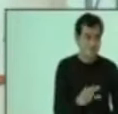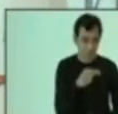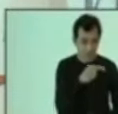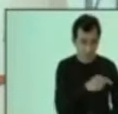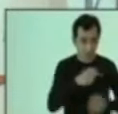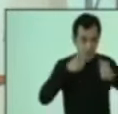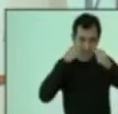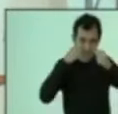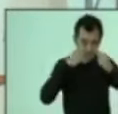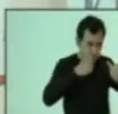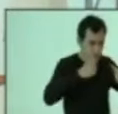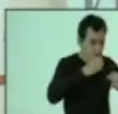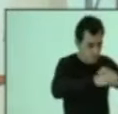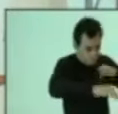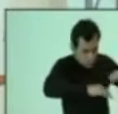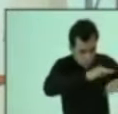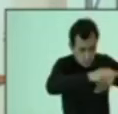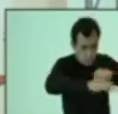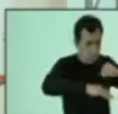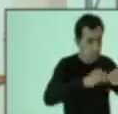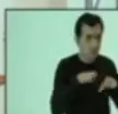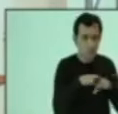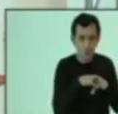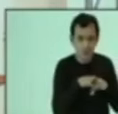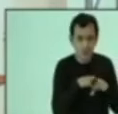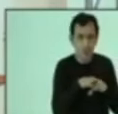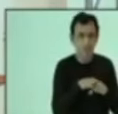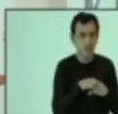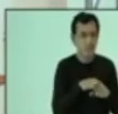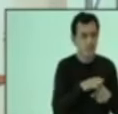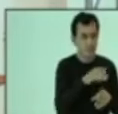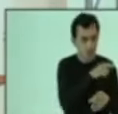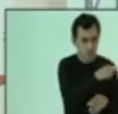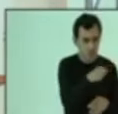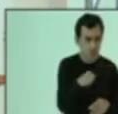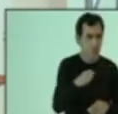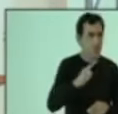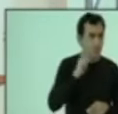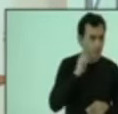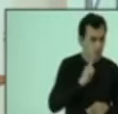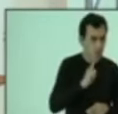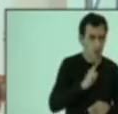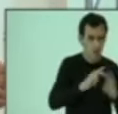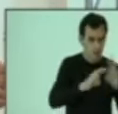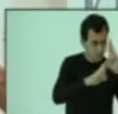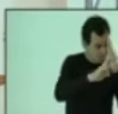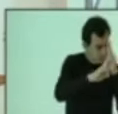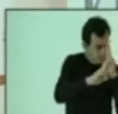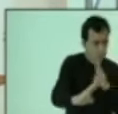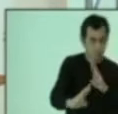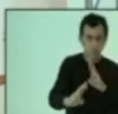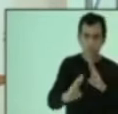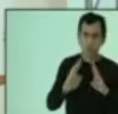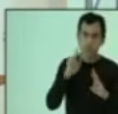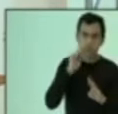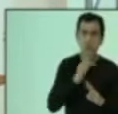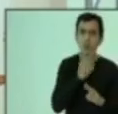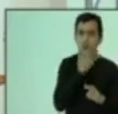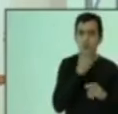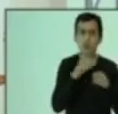poner mucho hincapié, que se respeten los derechos de igualdad entre hombres y